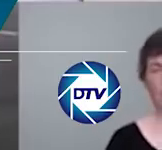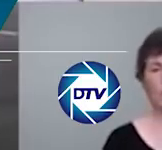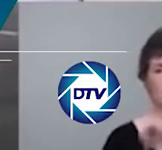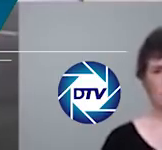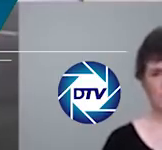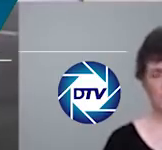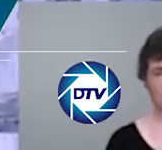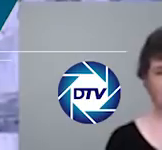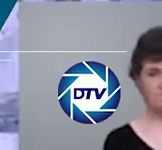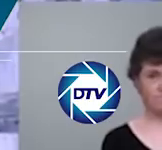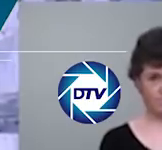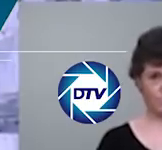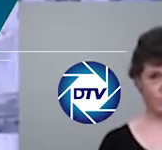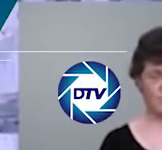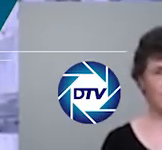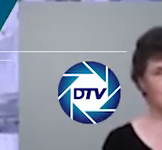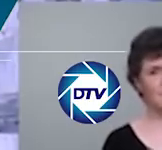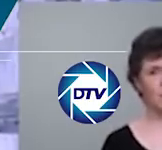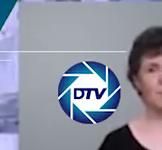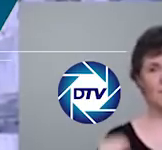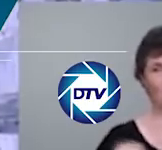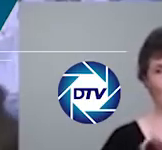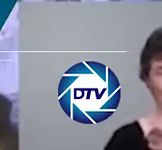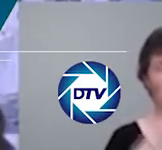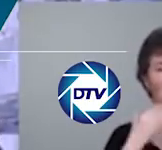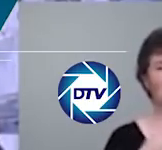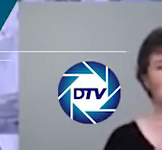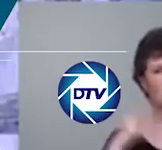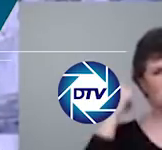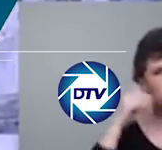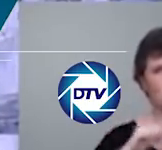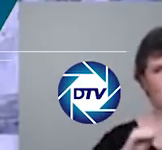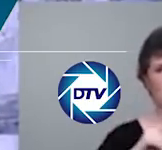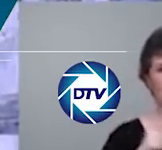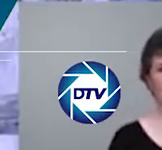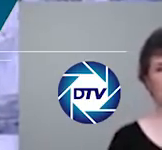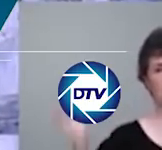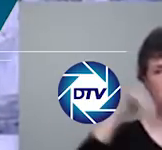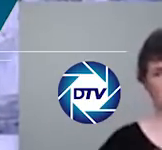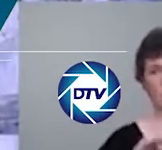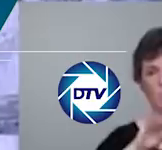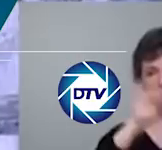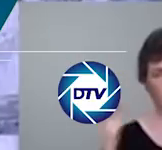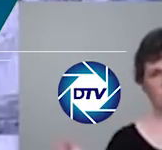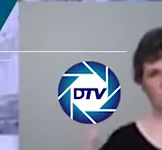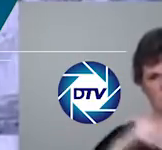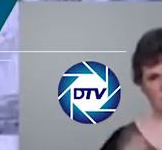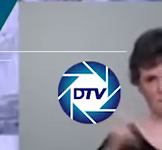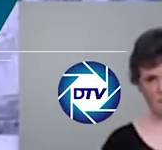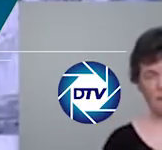está calladito es barack que tiene el mismo problema porque en extremadura el sector ganadero no es moco de pavo